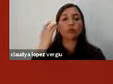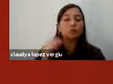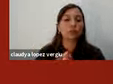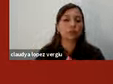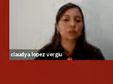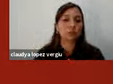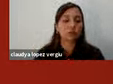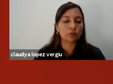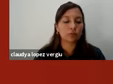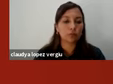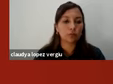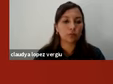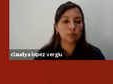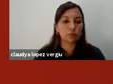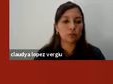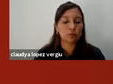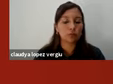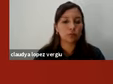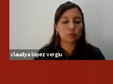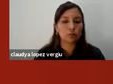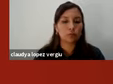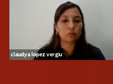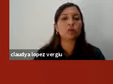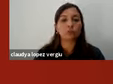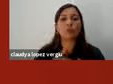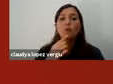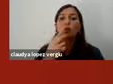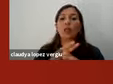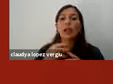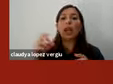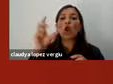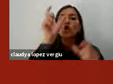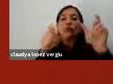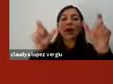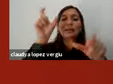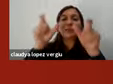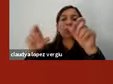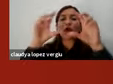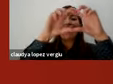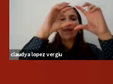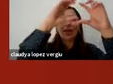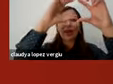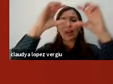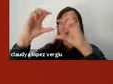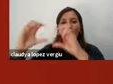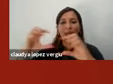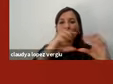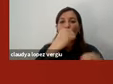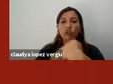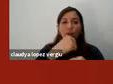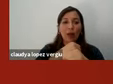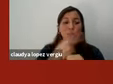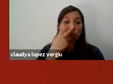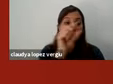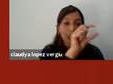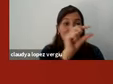oficinas regionales se reincorporó a PROMPERÚ, por lo cual actualizamos a los miembros de este grupo de trabajo. Aquí podemos